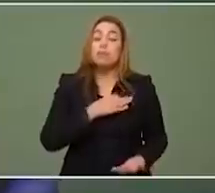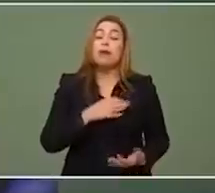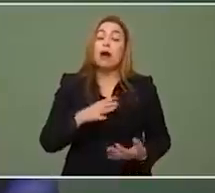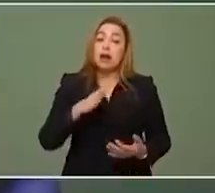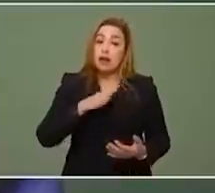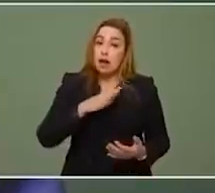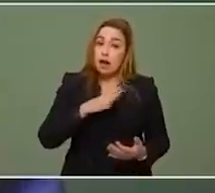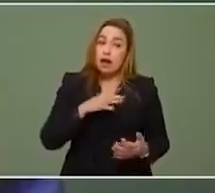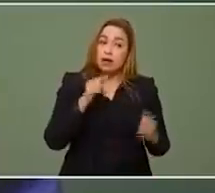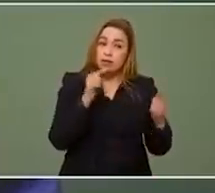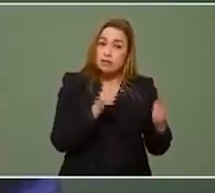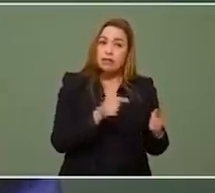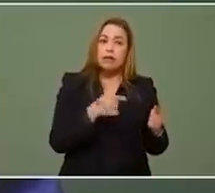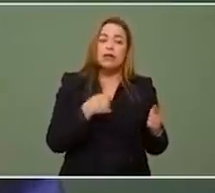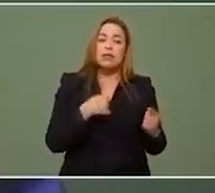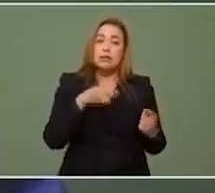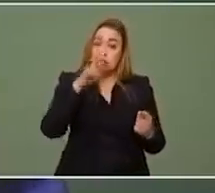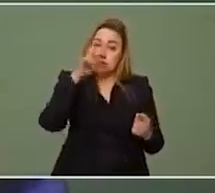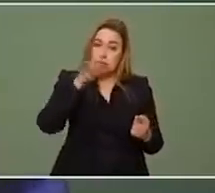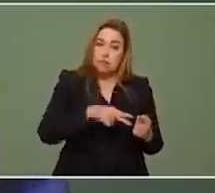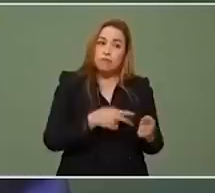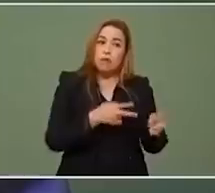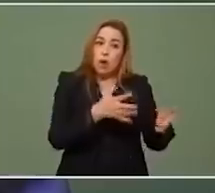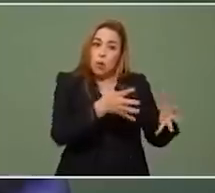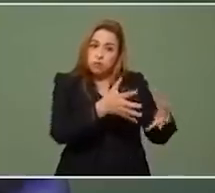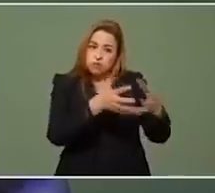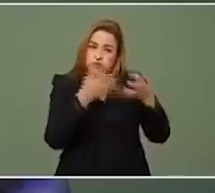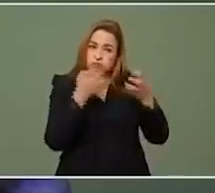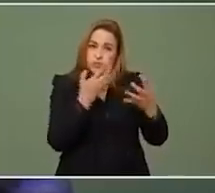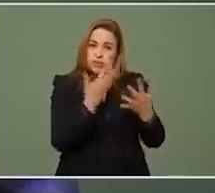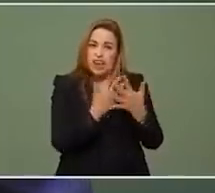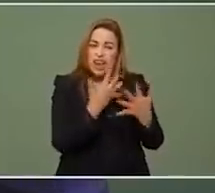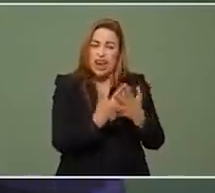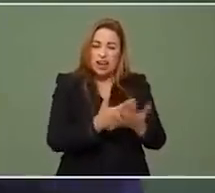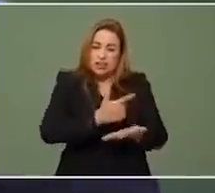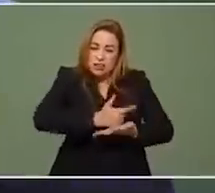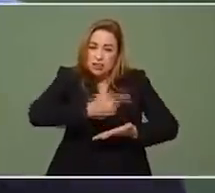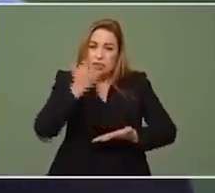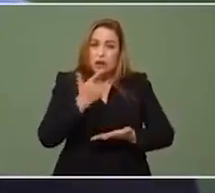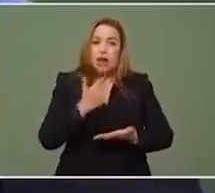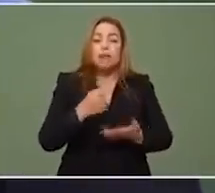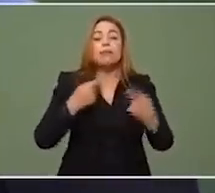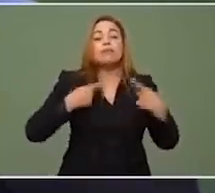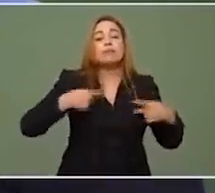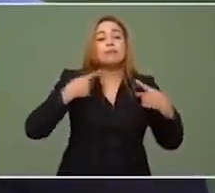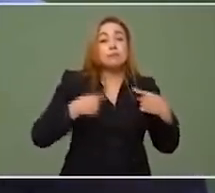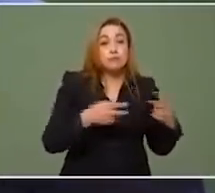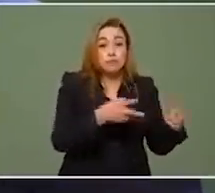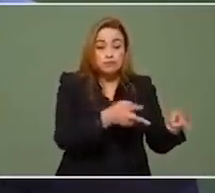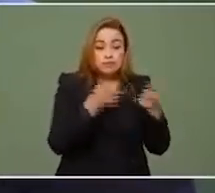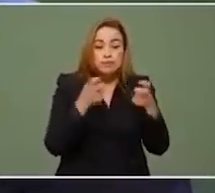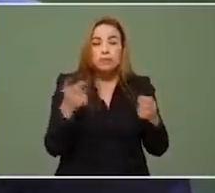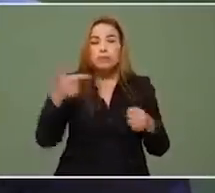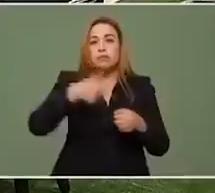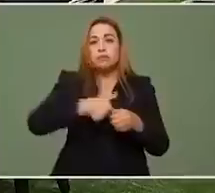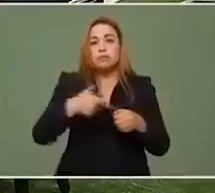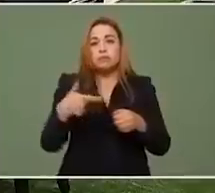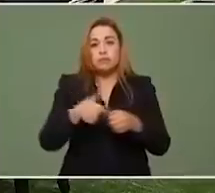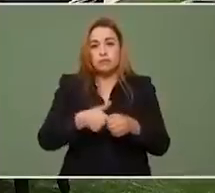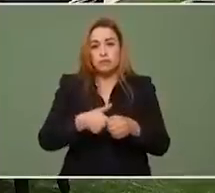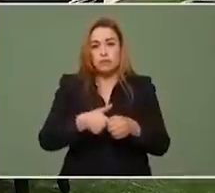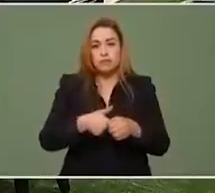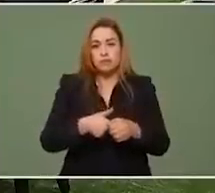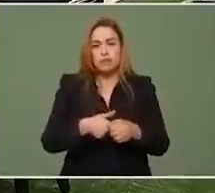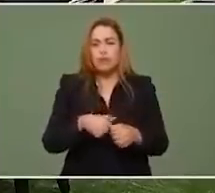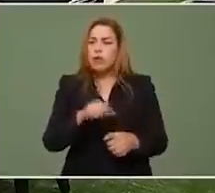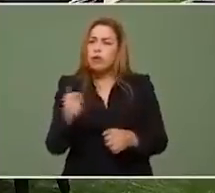corrupción el fraude electoral y el robo de combustible preguntaste sobre otra